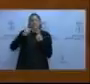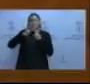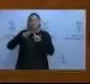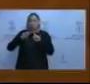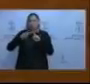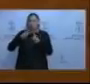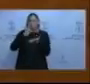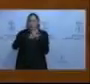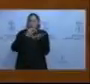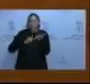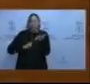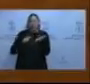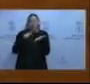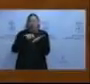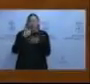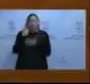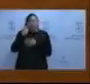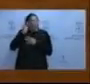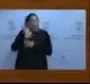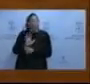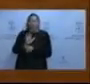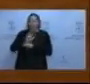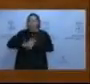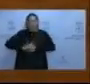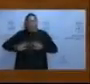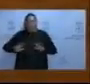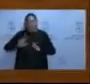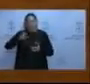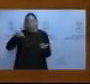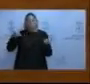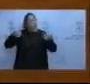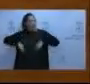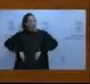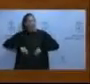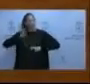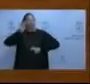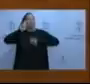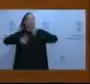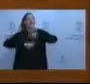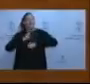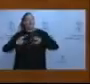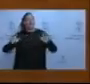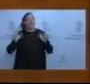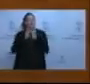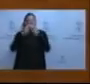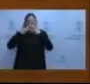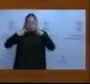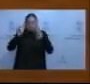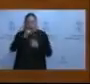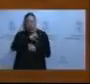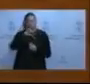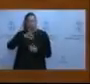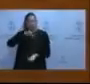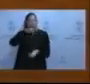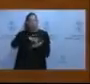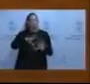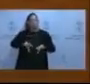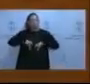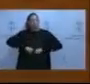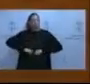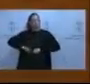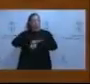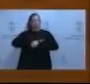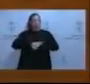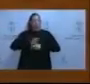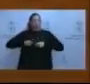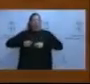informe, yo creo que el fracaso de la reforma del sector público autonómico realizada por el Gobierno. Los gastos de